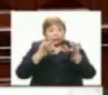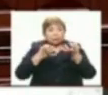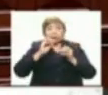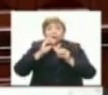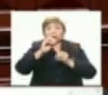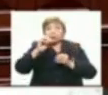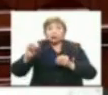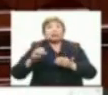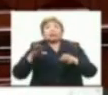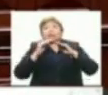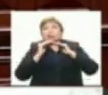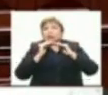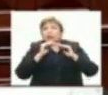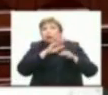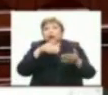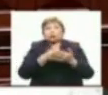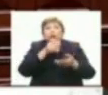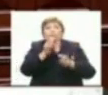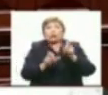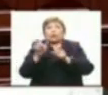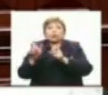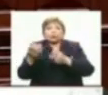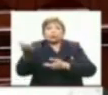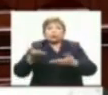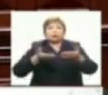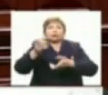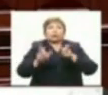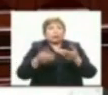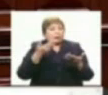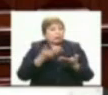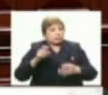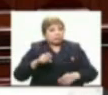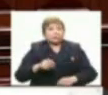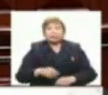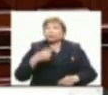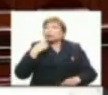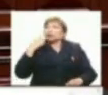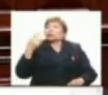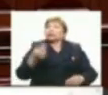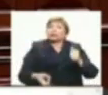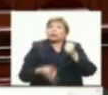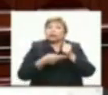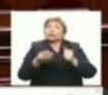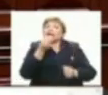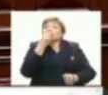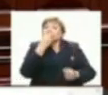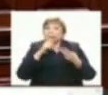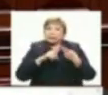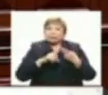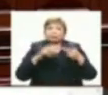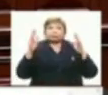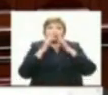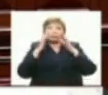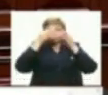distribuir adecuadamente entre su población los servicios públicos elementales, como son la seguridad alimentaria, la